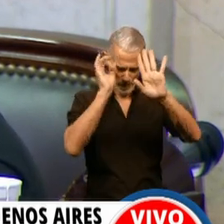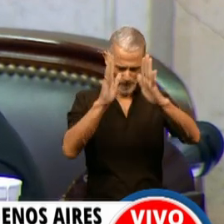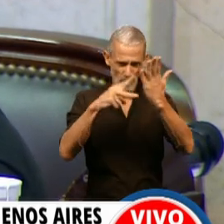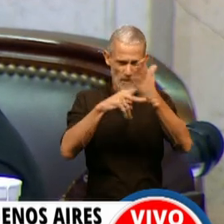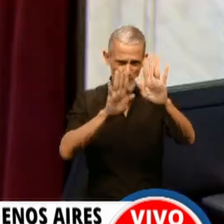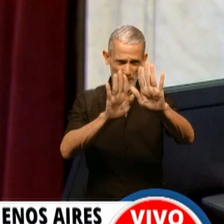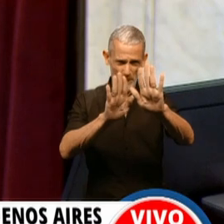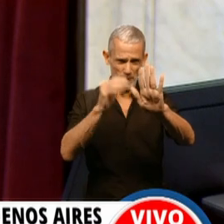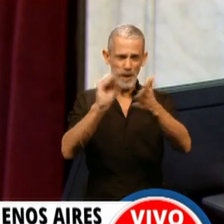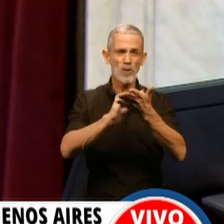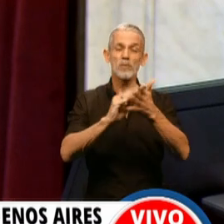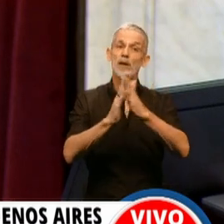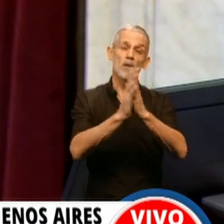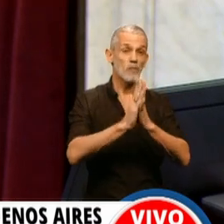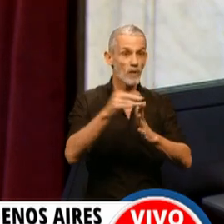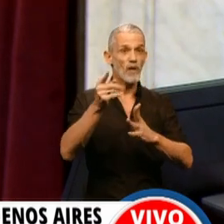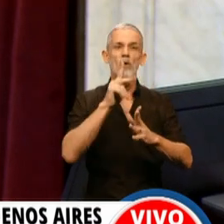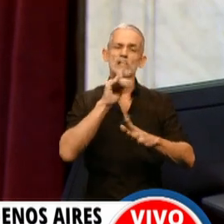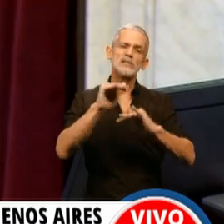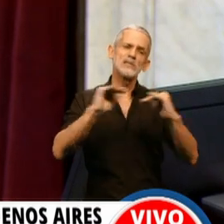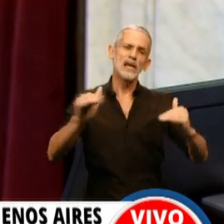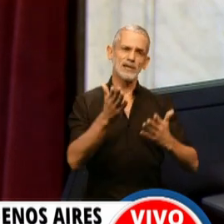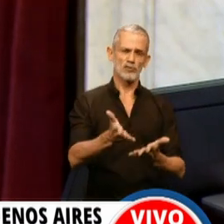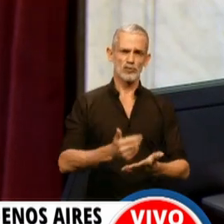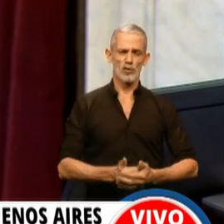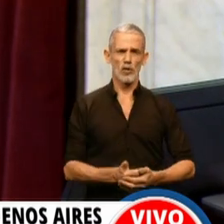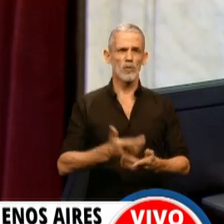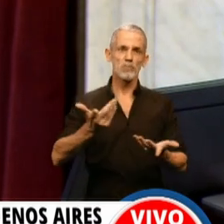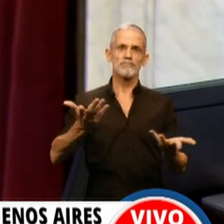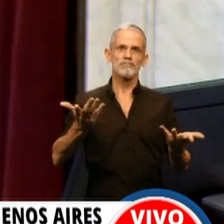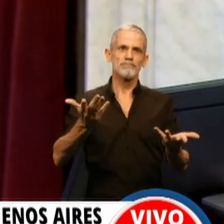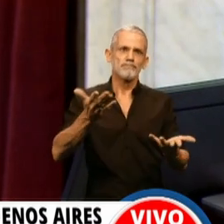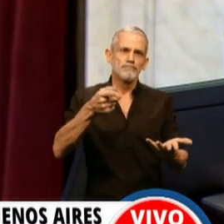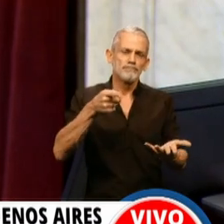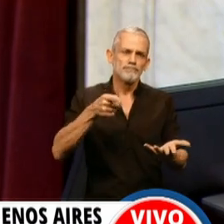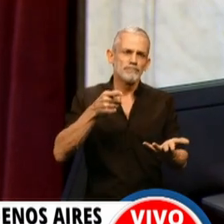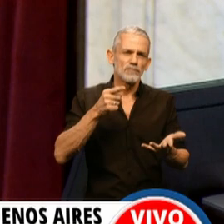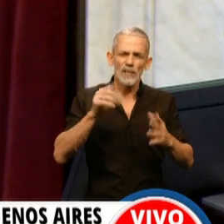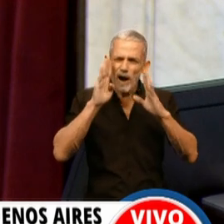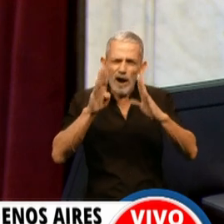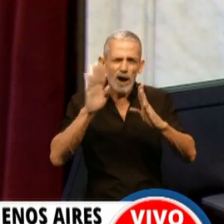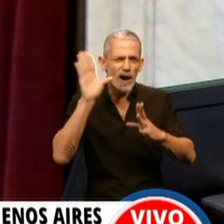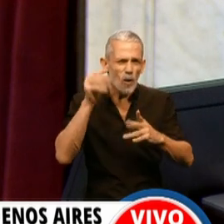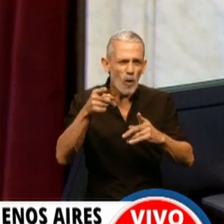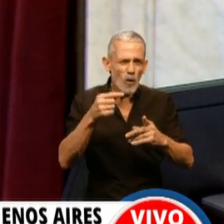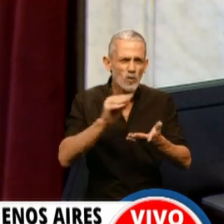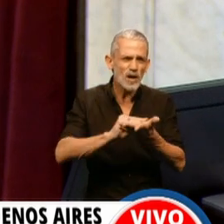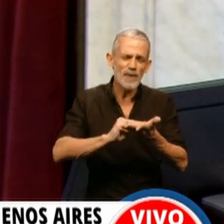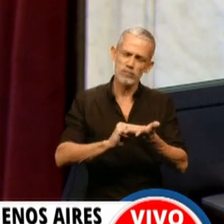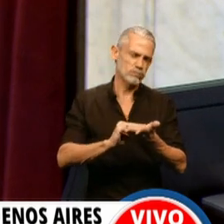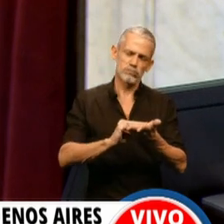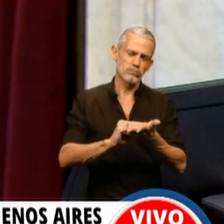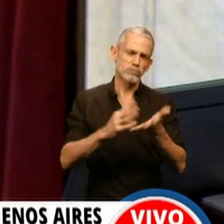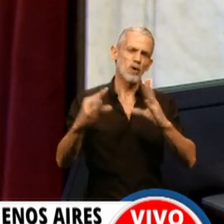segundo les pido por favor silencio porque evidentemente no estamos escuchando a la oradora les pido por favor